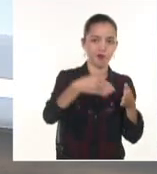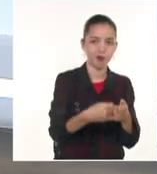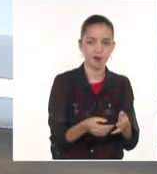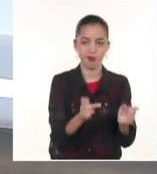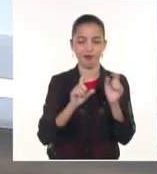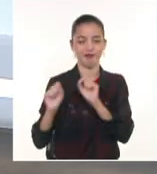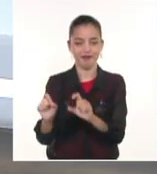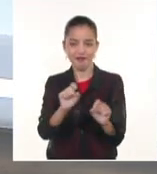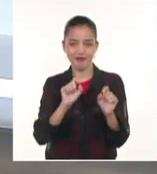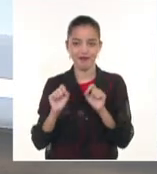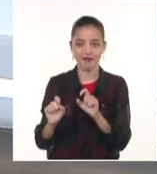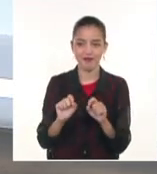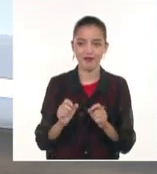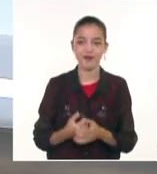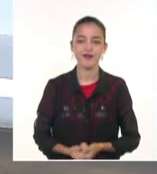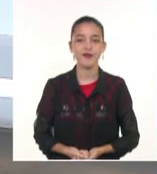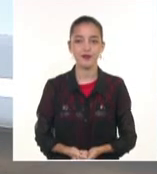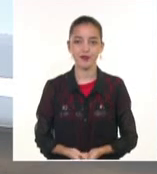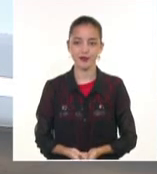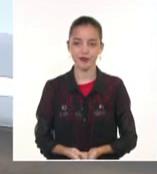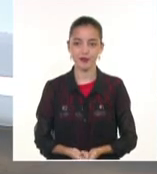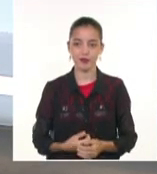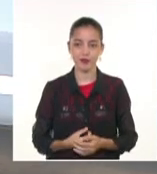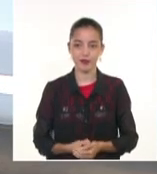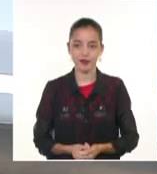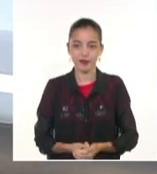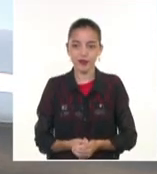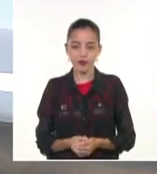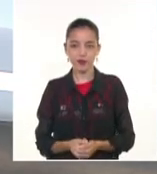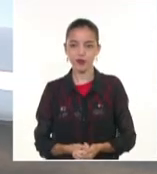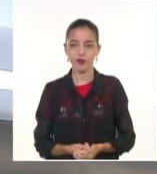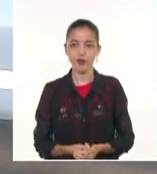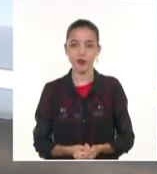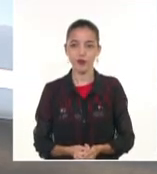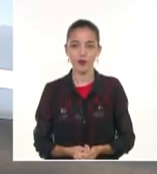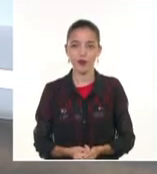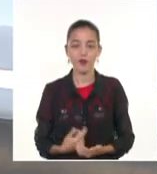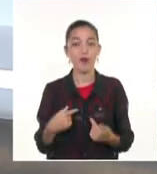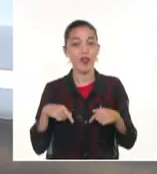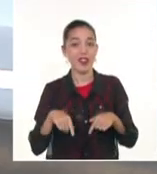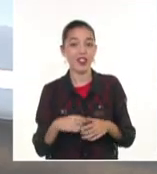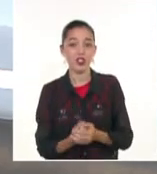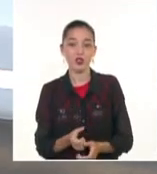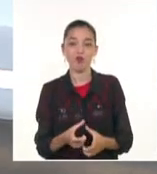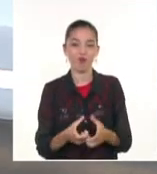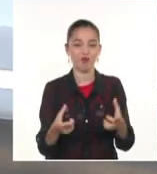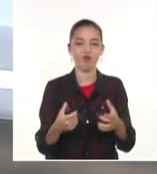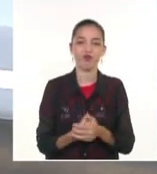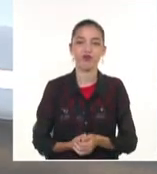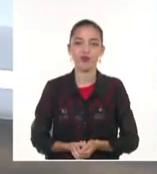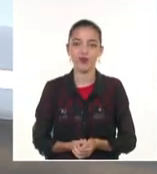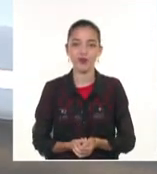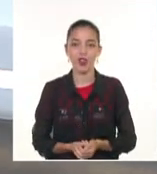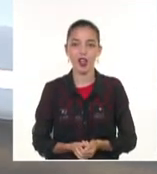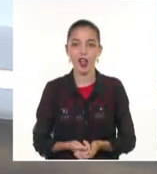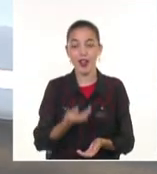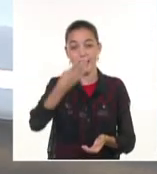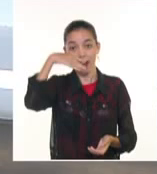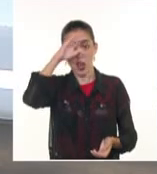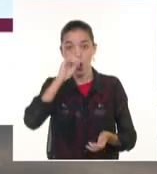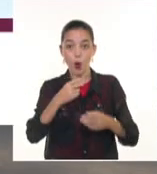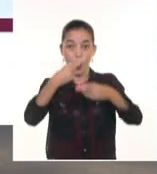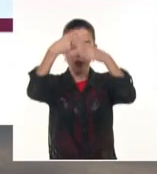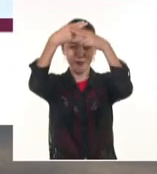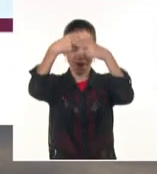hombres tendrán mesa de por medio a los paraguayos, esto en el apartado abierto. Las cubanas marchaban en el lugar 39 del